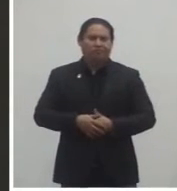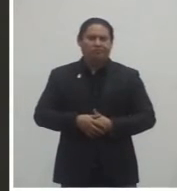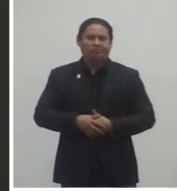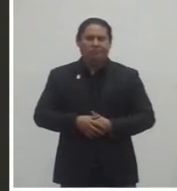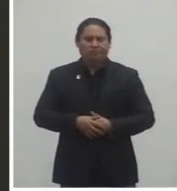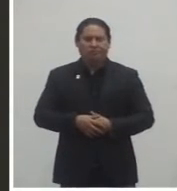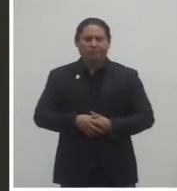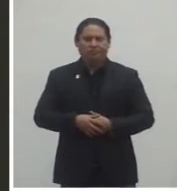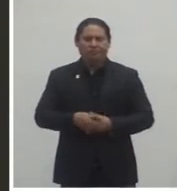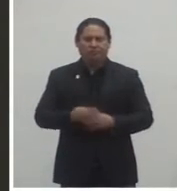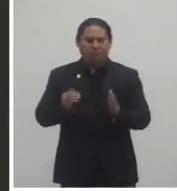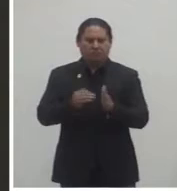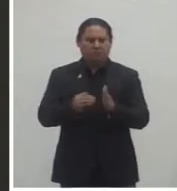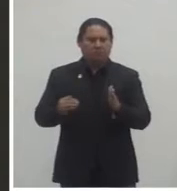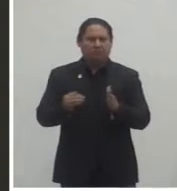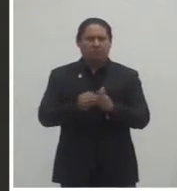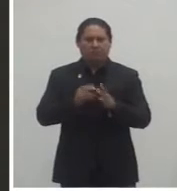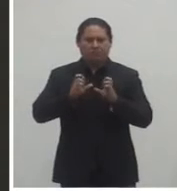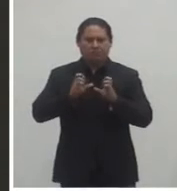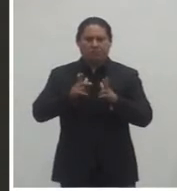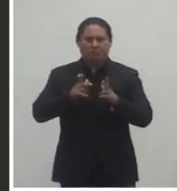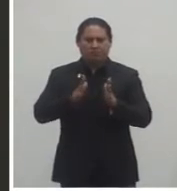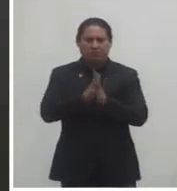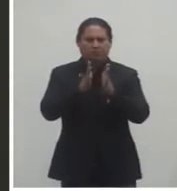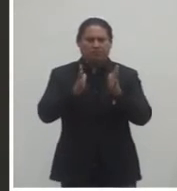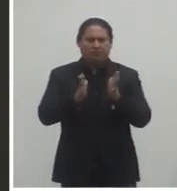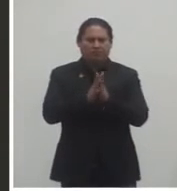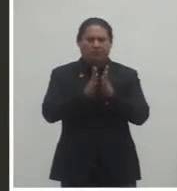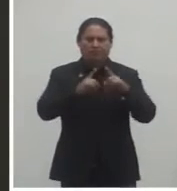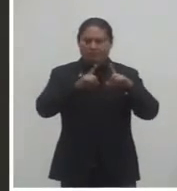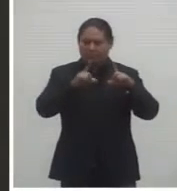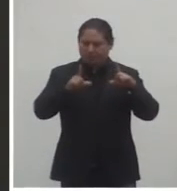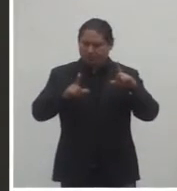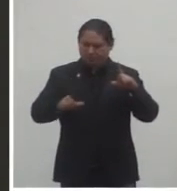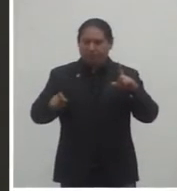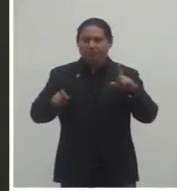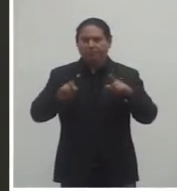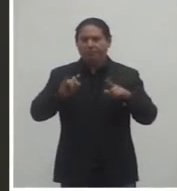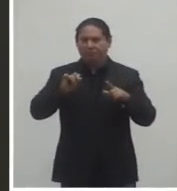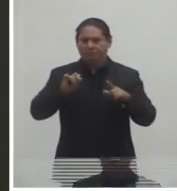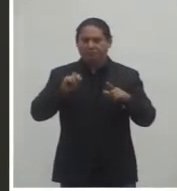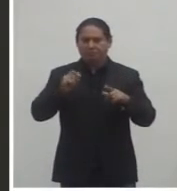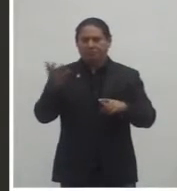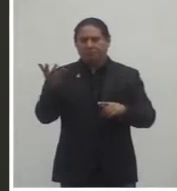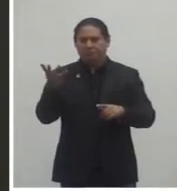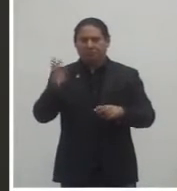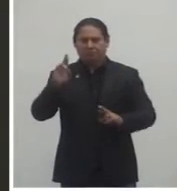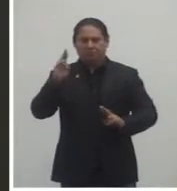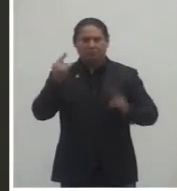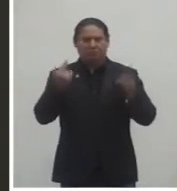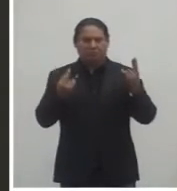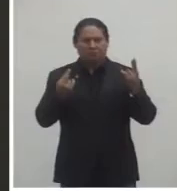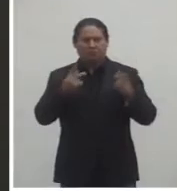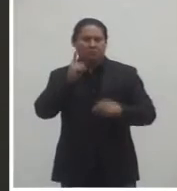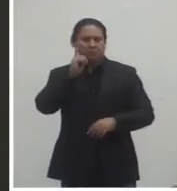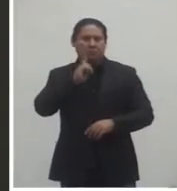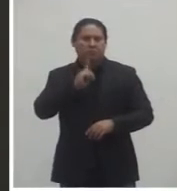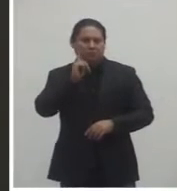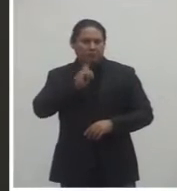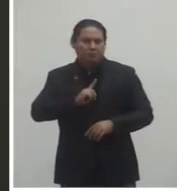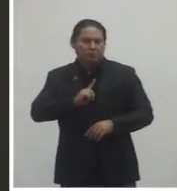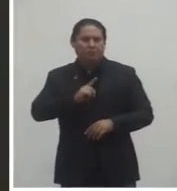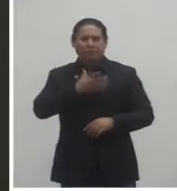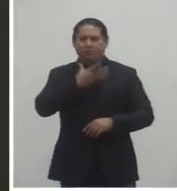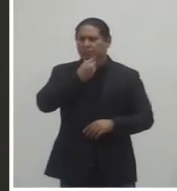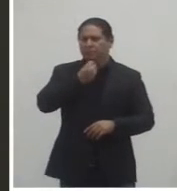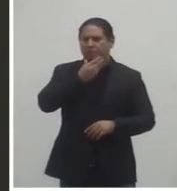Cientos de chiapanecos fueron a combatir cuando el país así lo requería. Hubo chiapanecas,